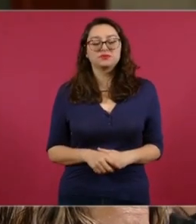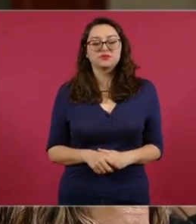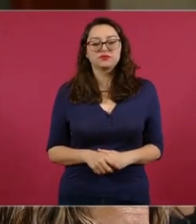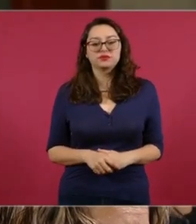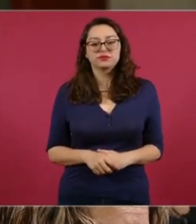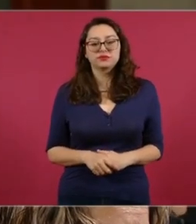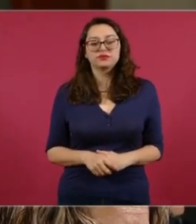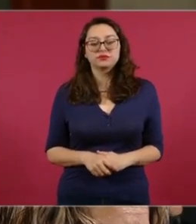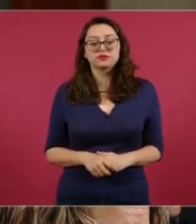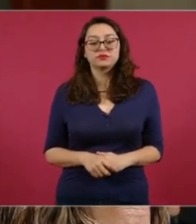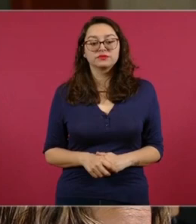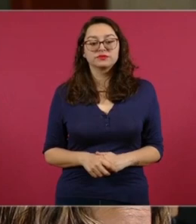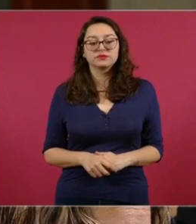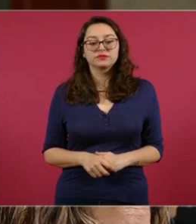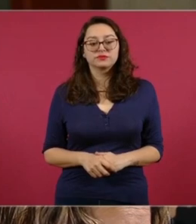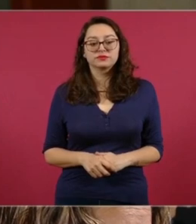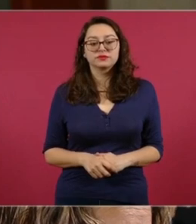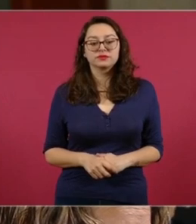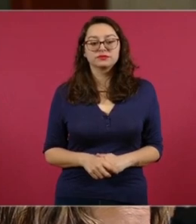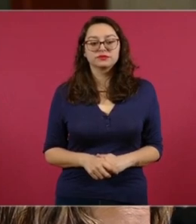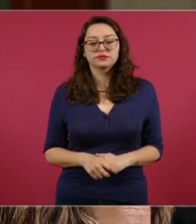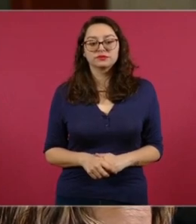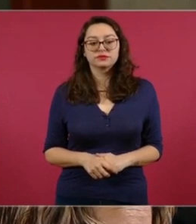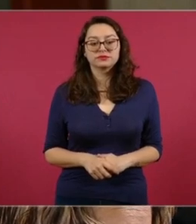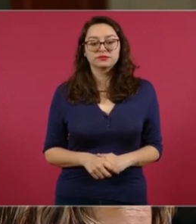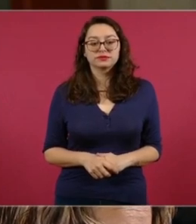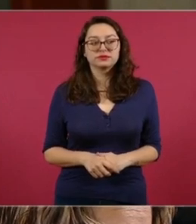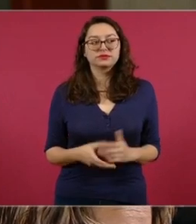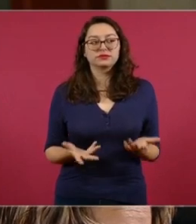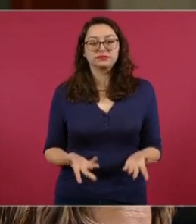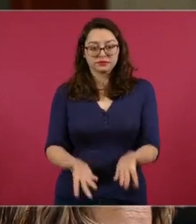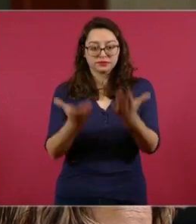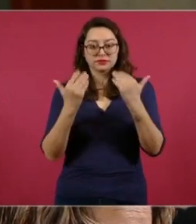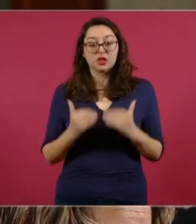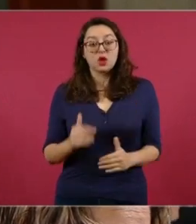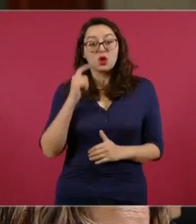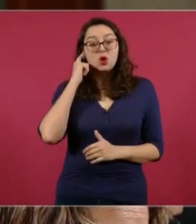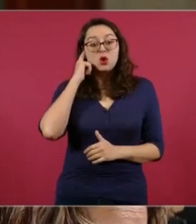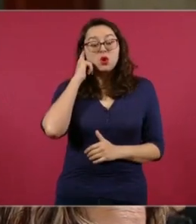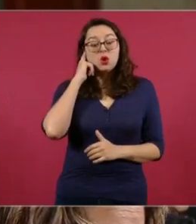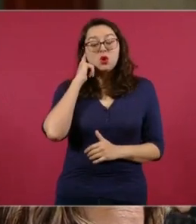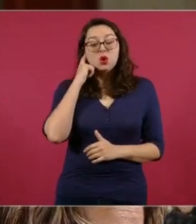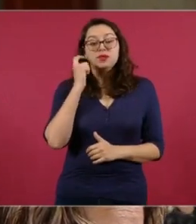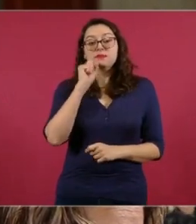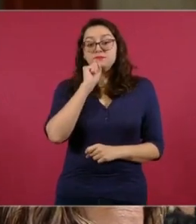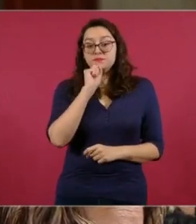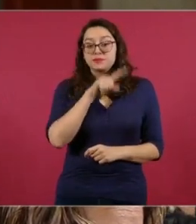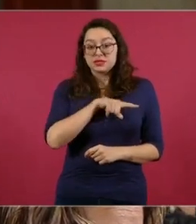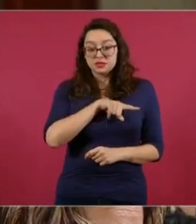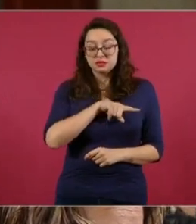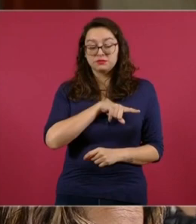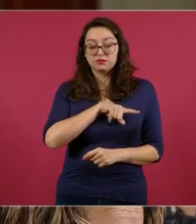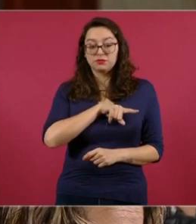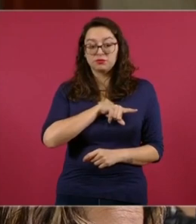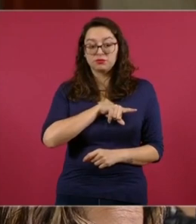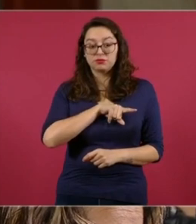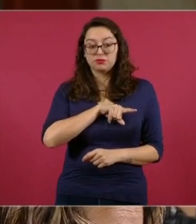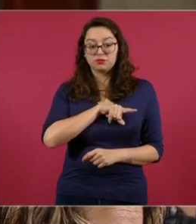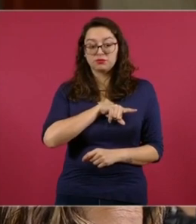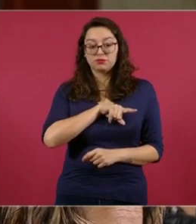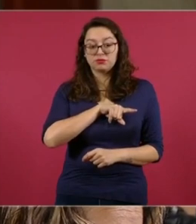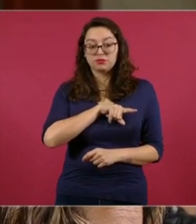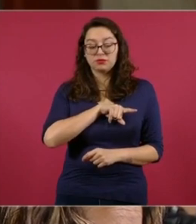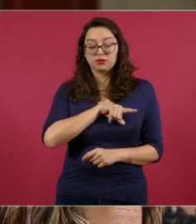igualmente, pues son personajes que yo creo que deben de salir ya de esta situación y